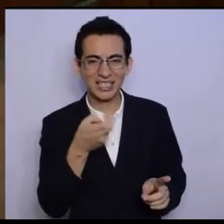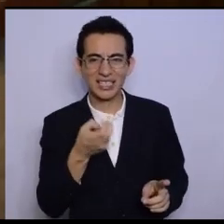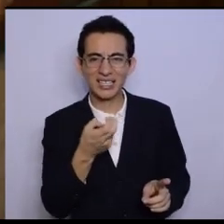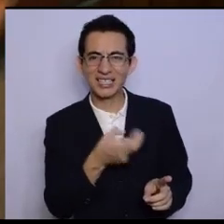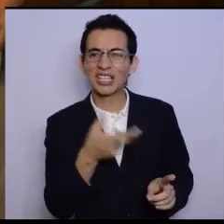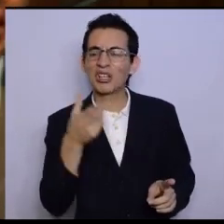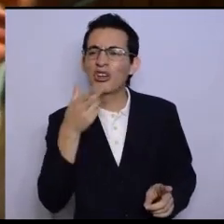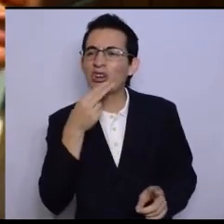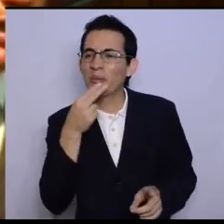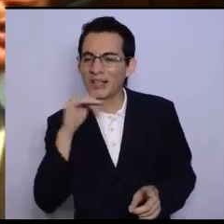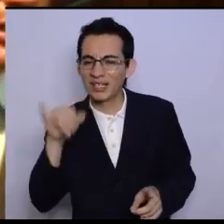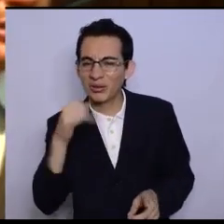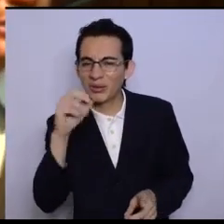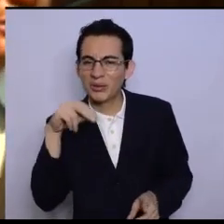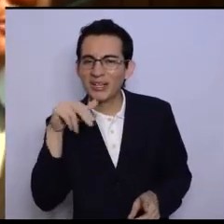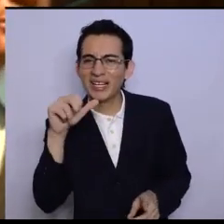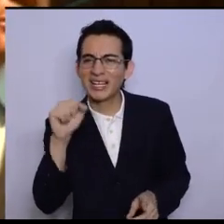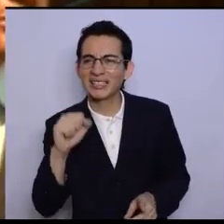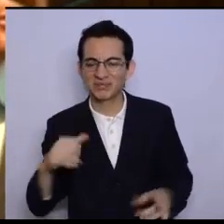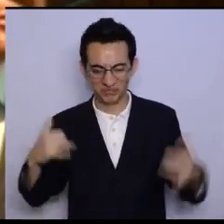tan horripilante.